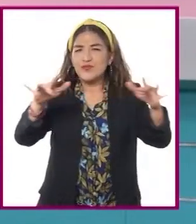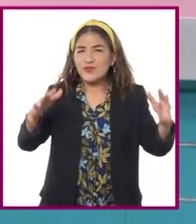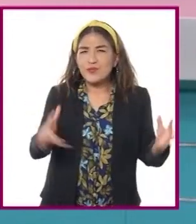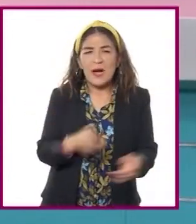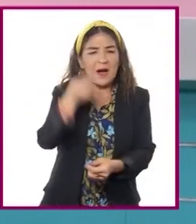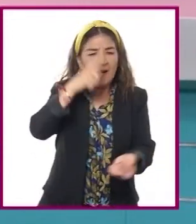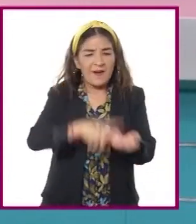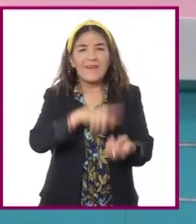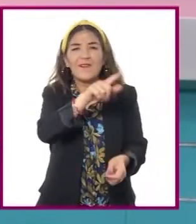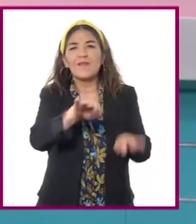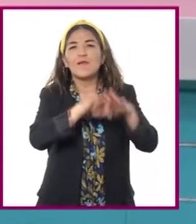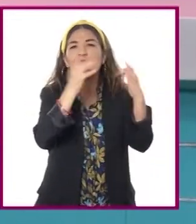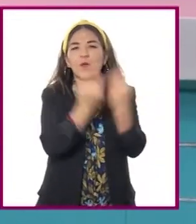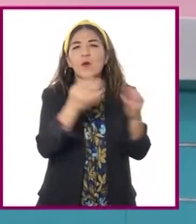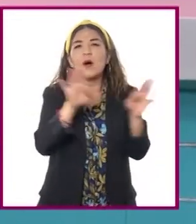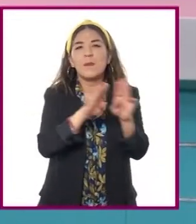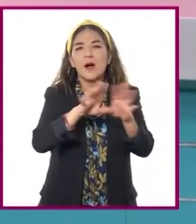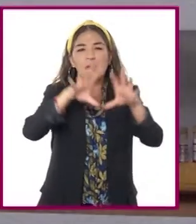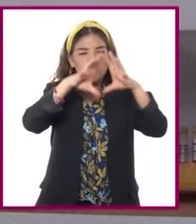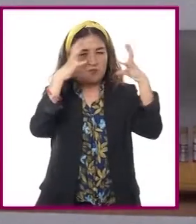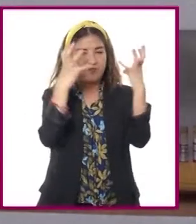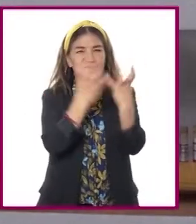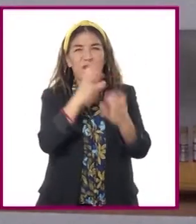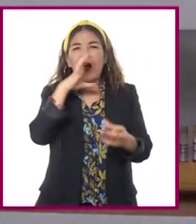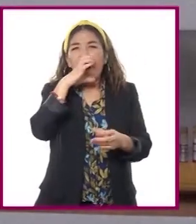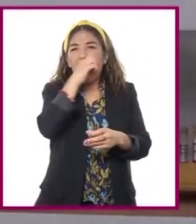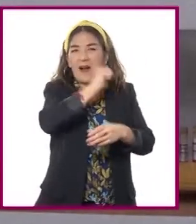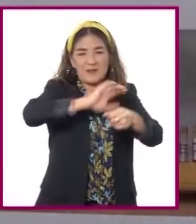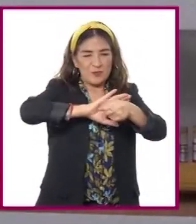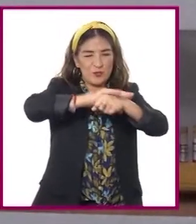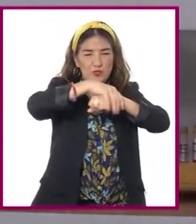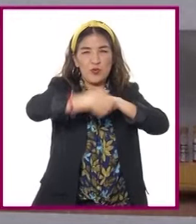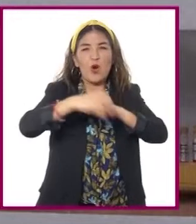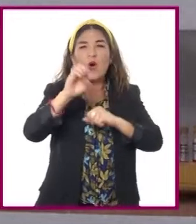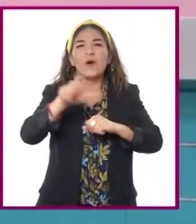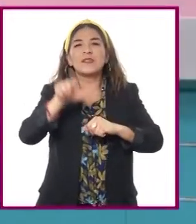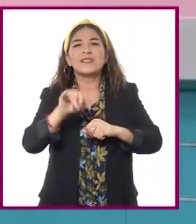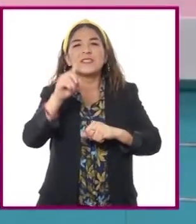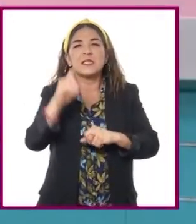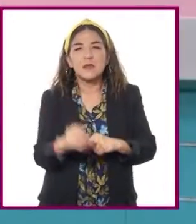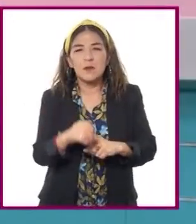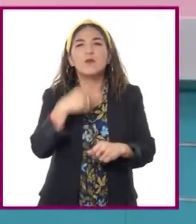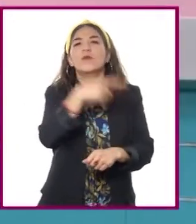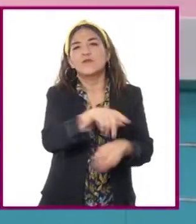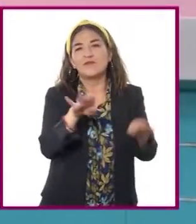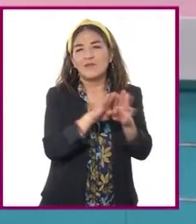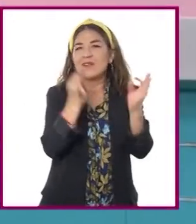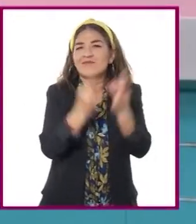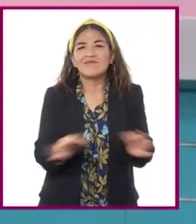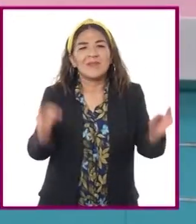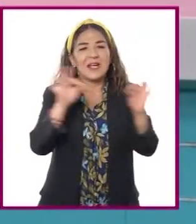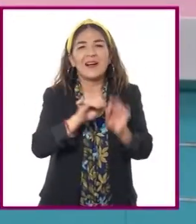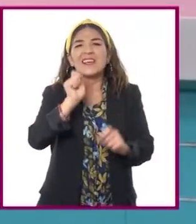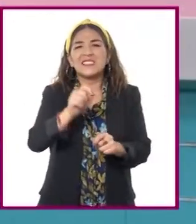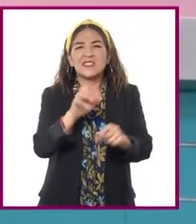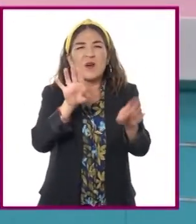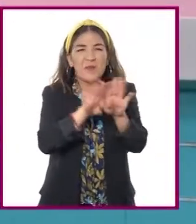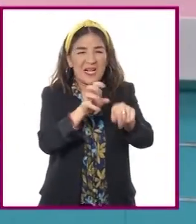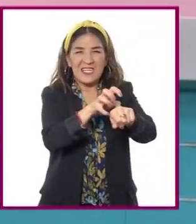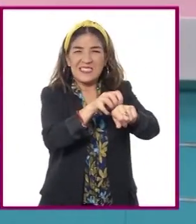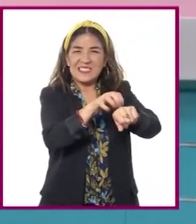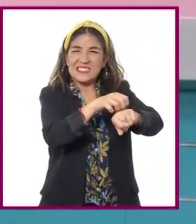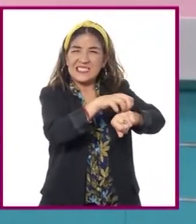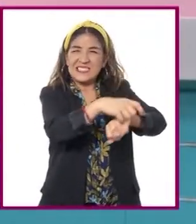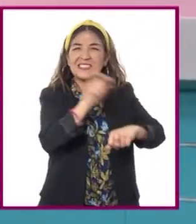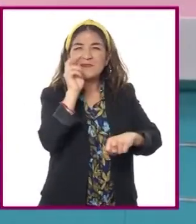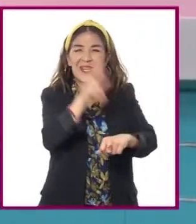o pasar a ser parte de la capa de óxido. Los electrones juegan un papel clave, por lo que la corrosión se clasifica como